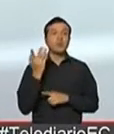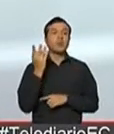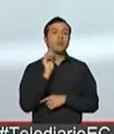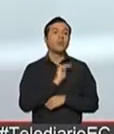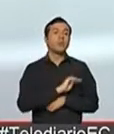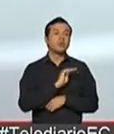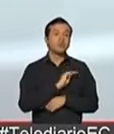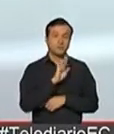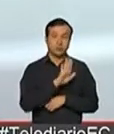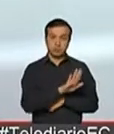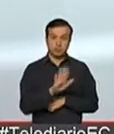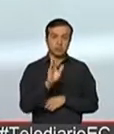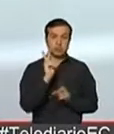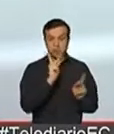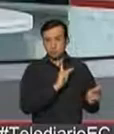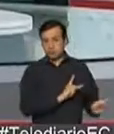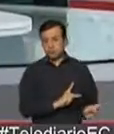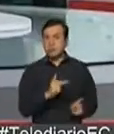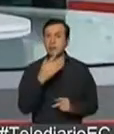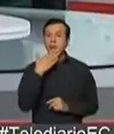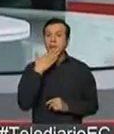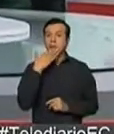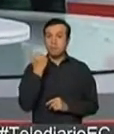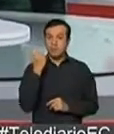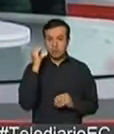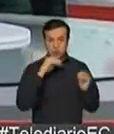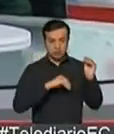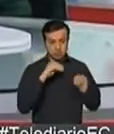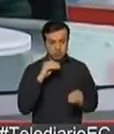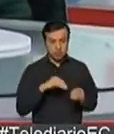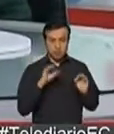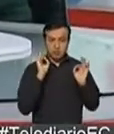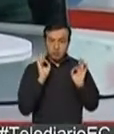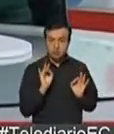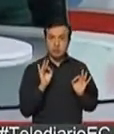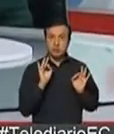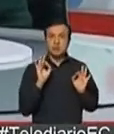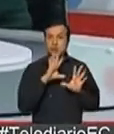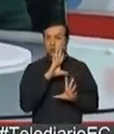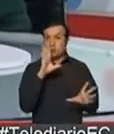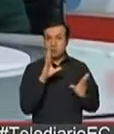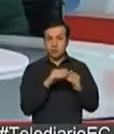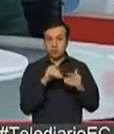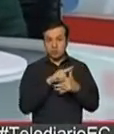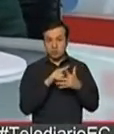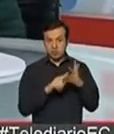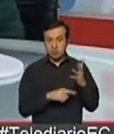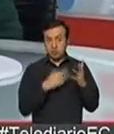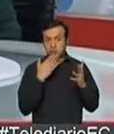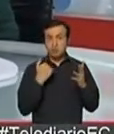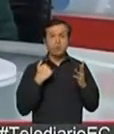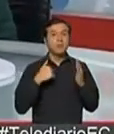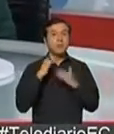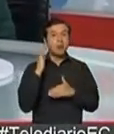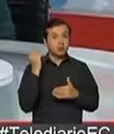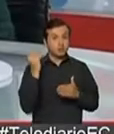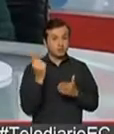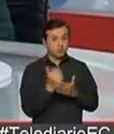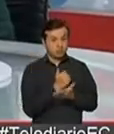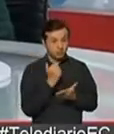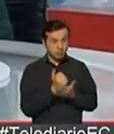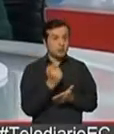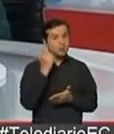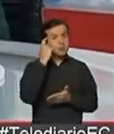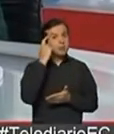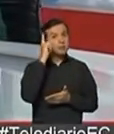municipios tengan una planificación mejor elaborada, para que tengamos un sistema de movilidad mucho más rentable, en el que pensemos,